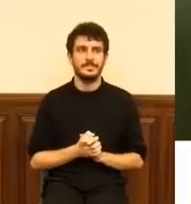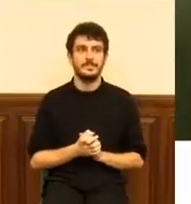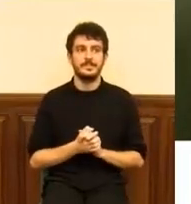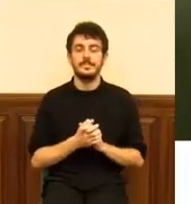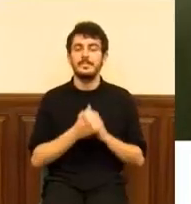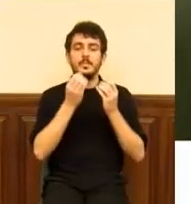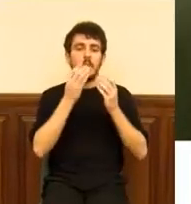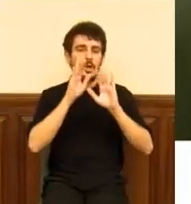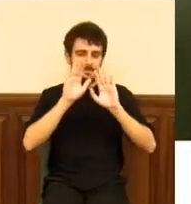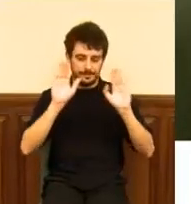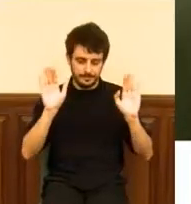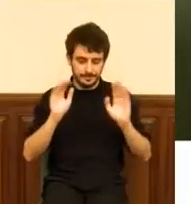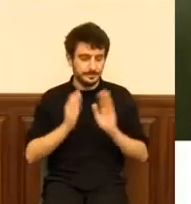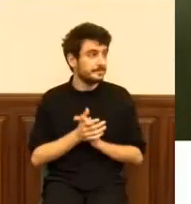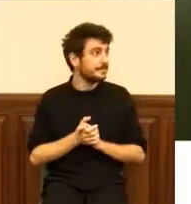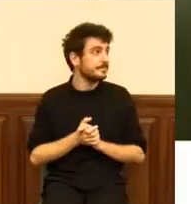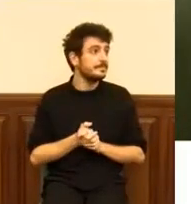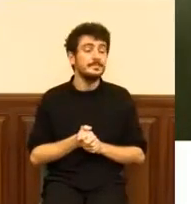Bueno,